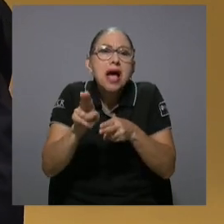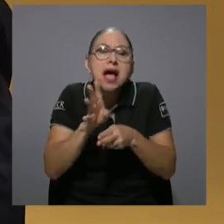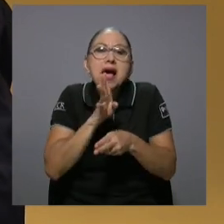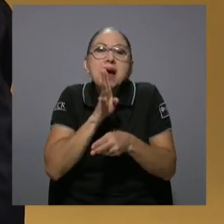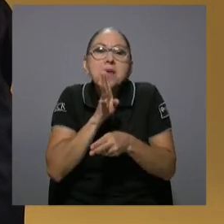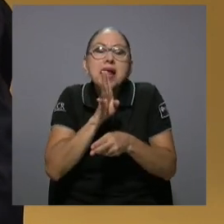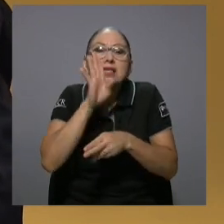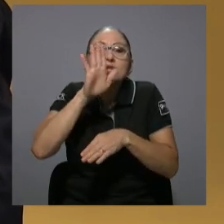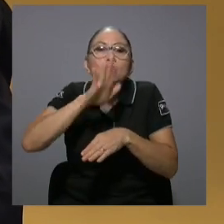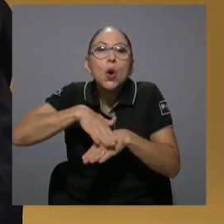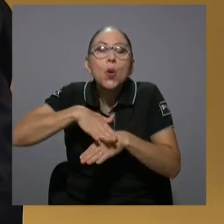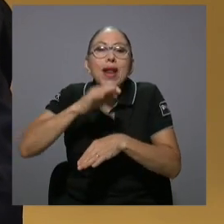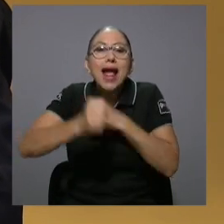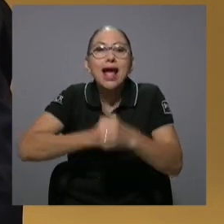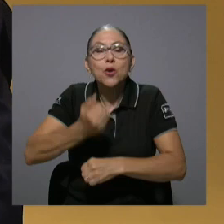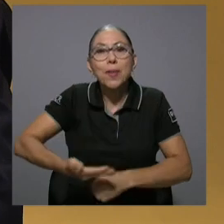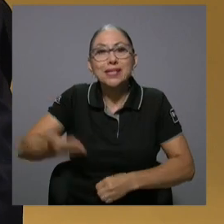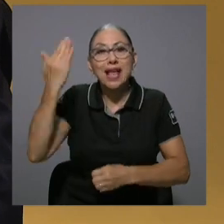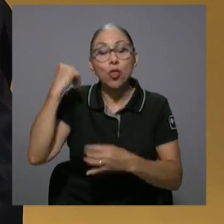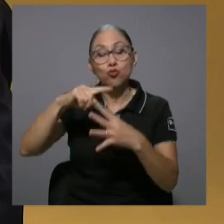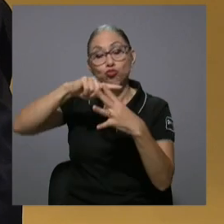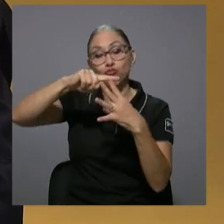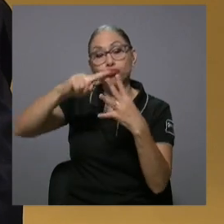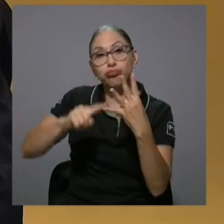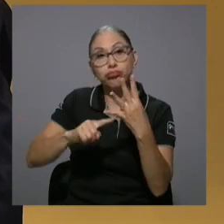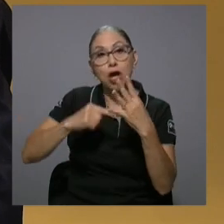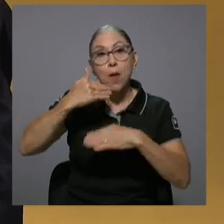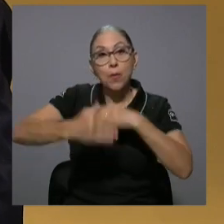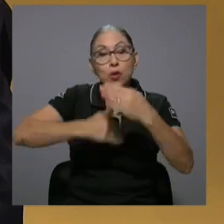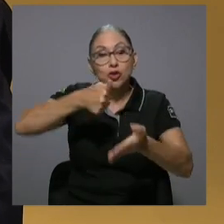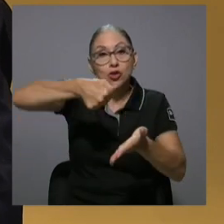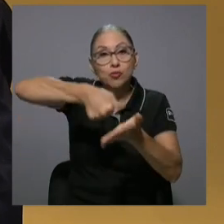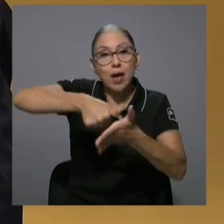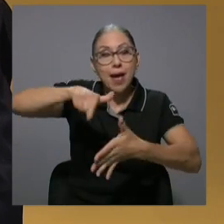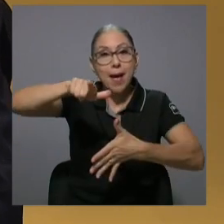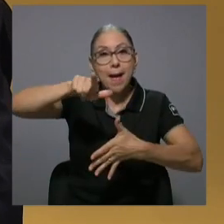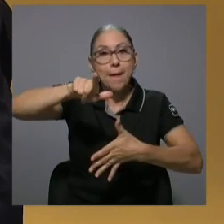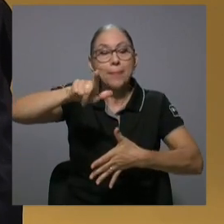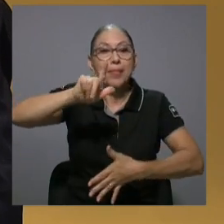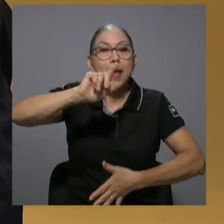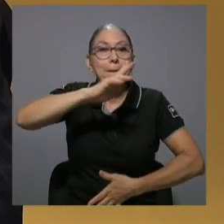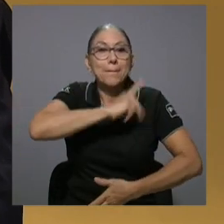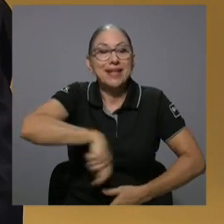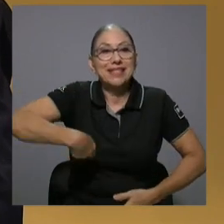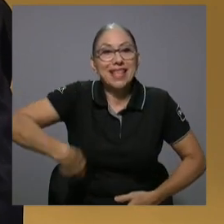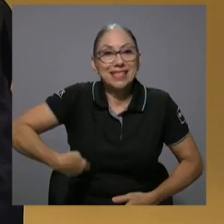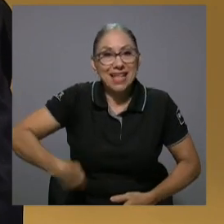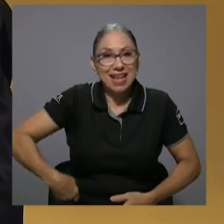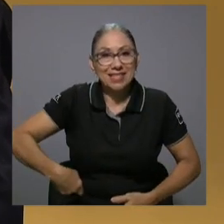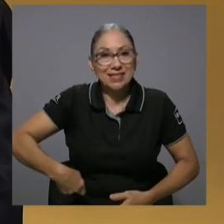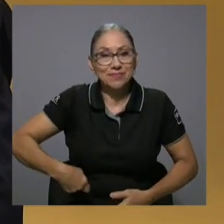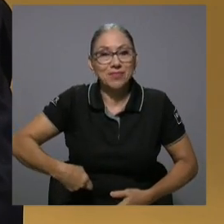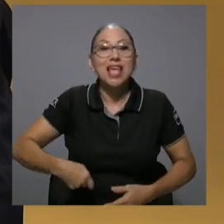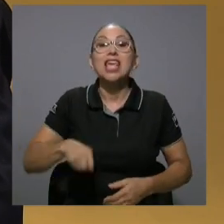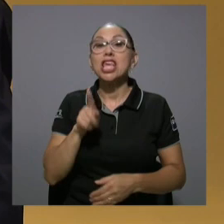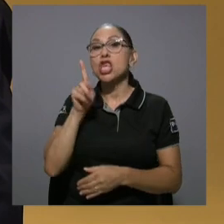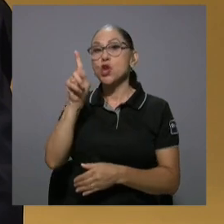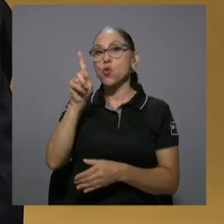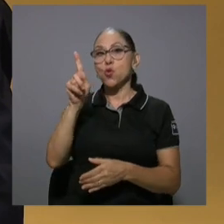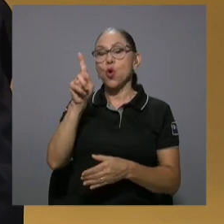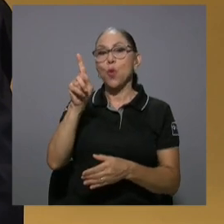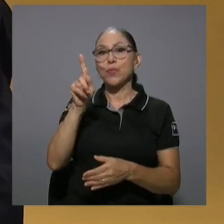que hubo 4 procesos presidenciales en América Latina y un proceso constitucional, que fue el